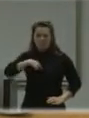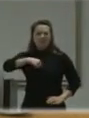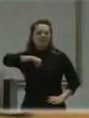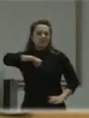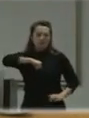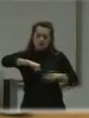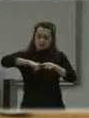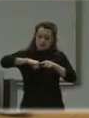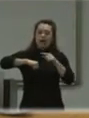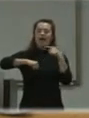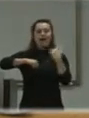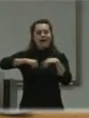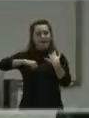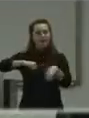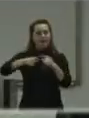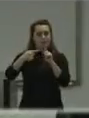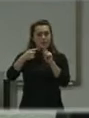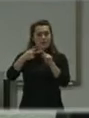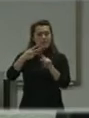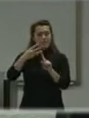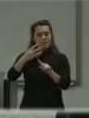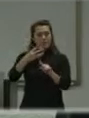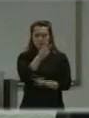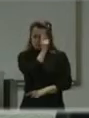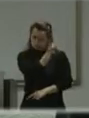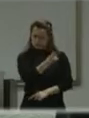ellos que me debe despertar